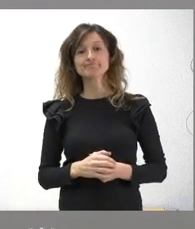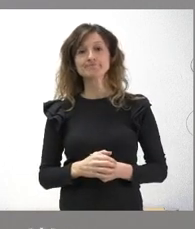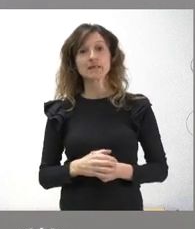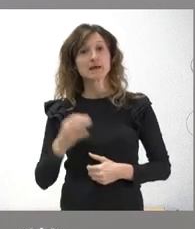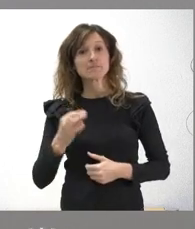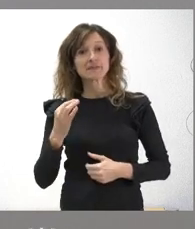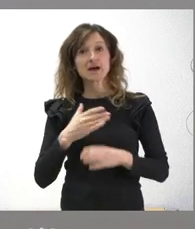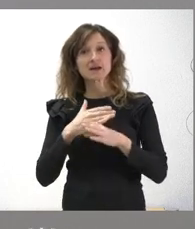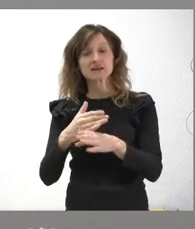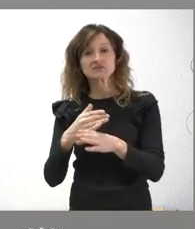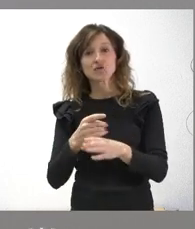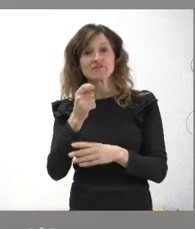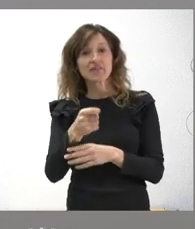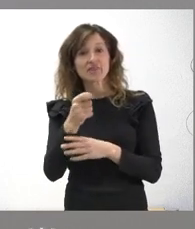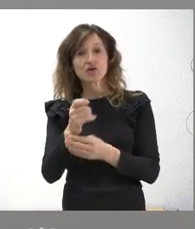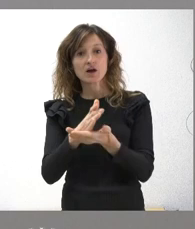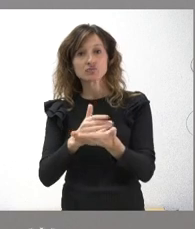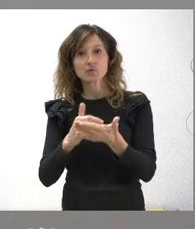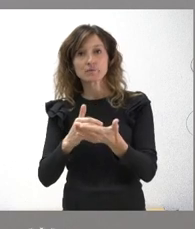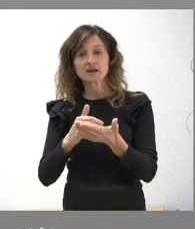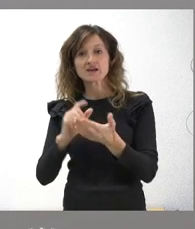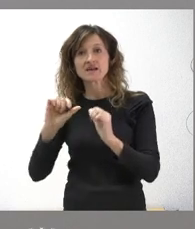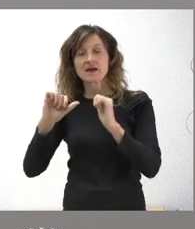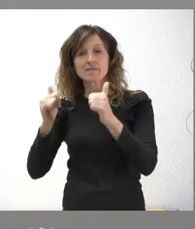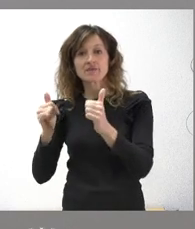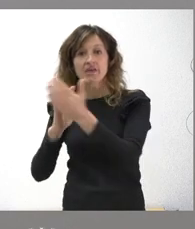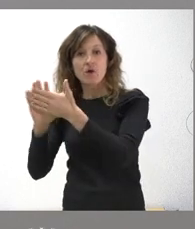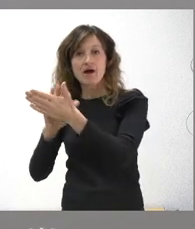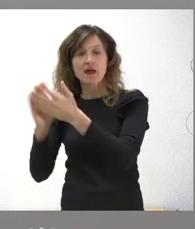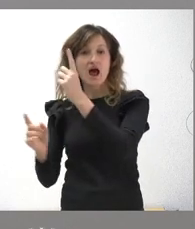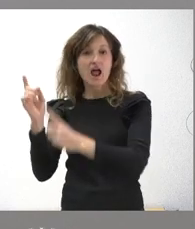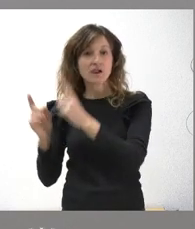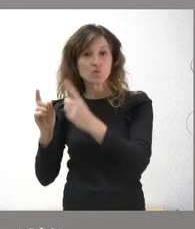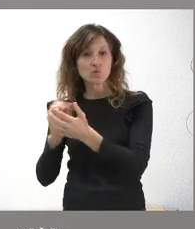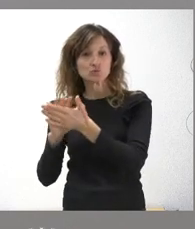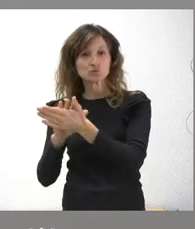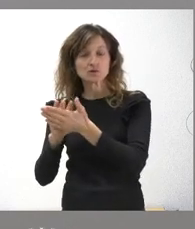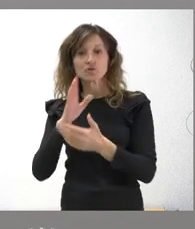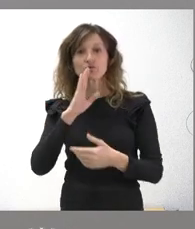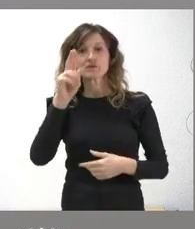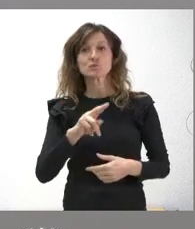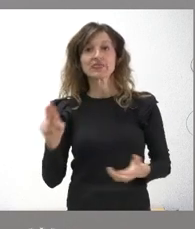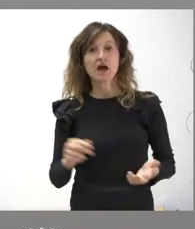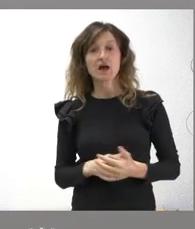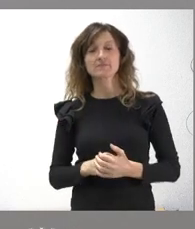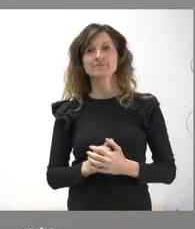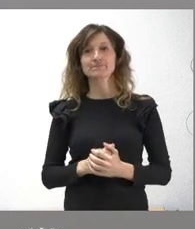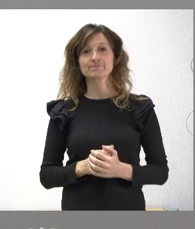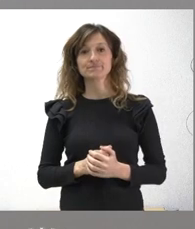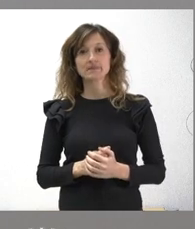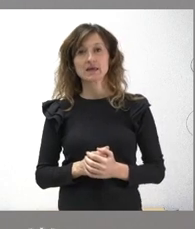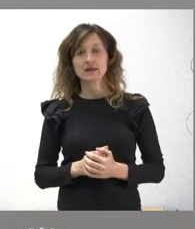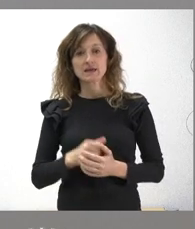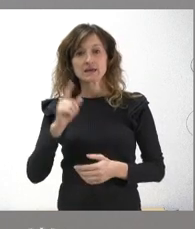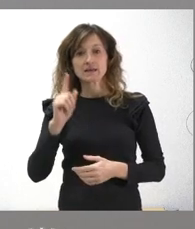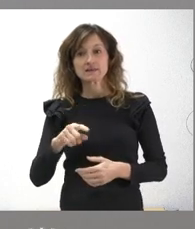financiación autonómica El problema es que primero se ha comenzado a hablar con algunos se ha comenzado a hablar en Suiza y se ha comenzado a hablar